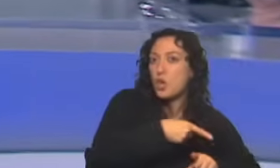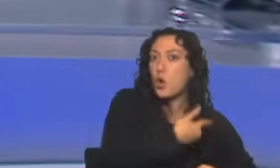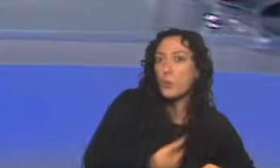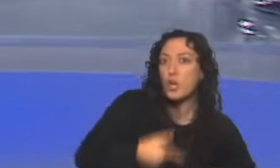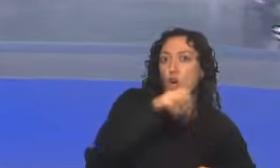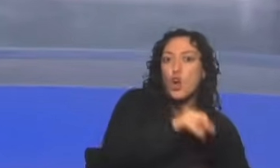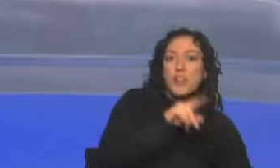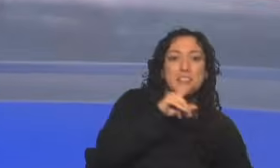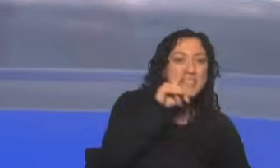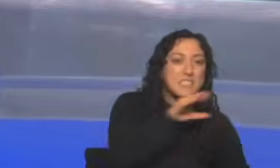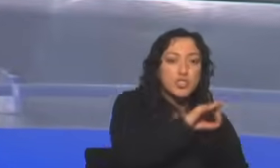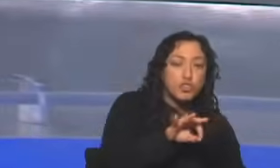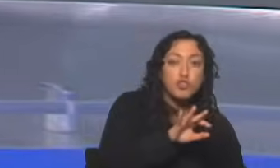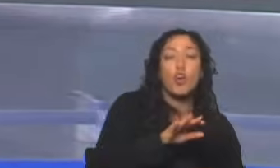de